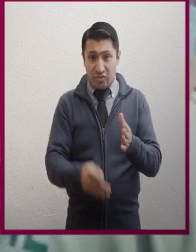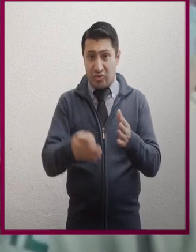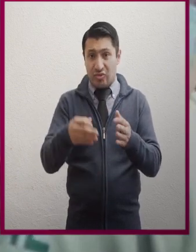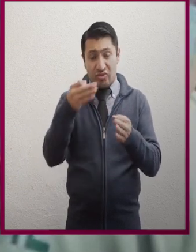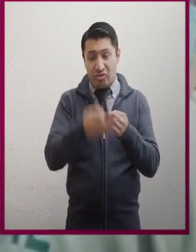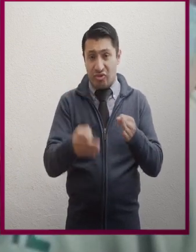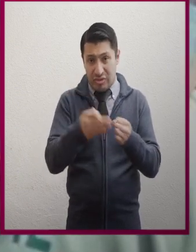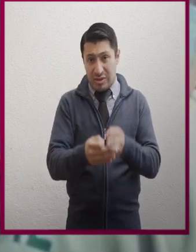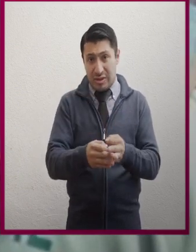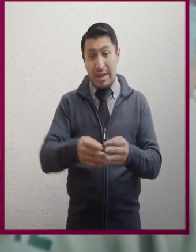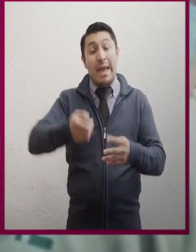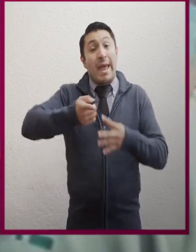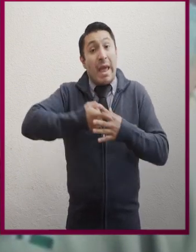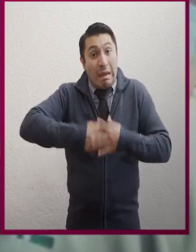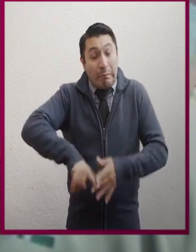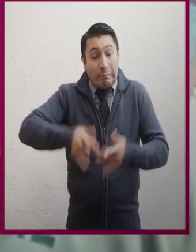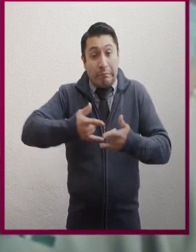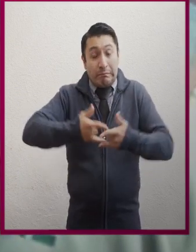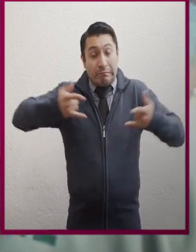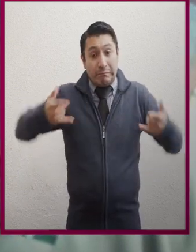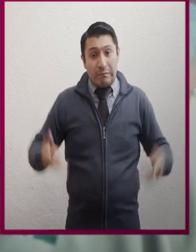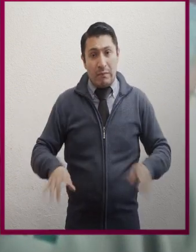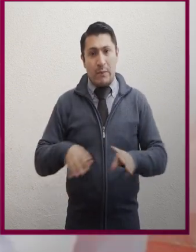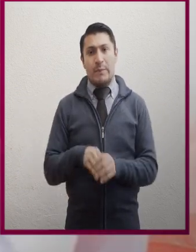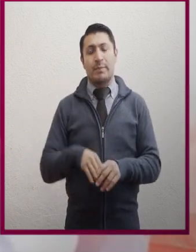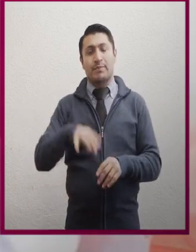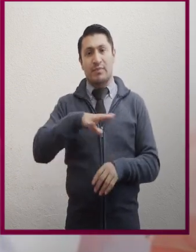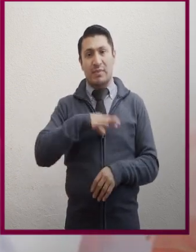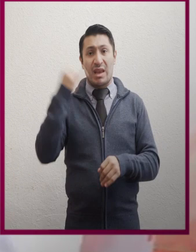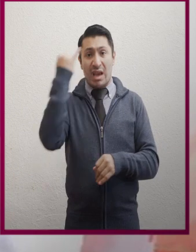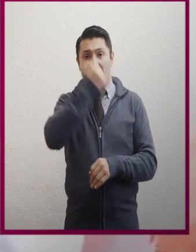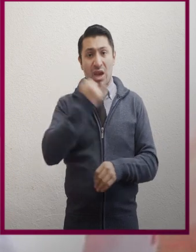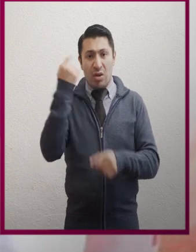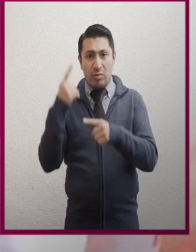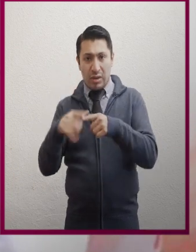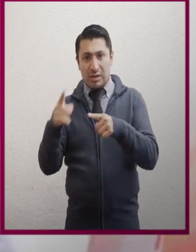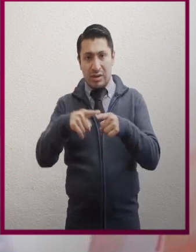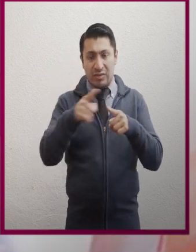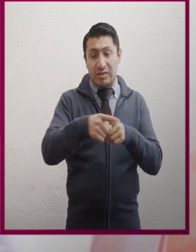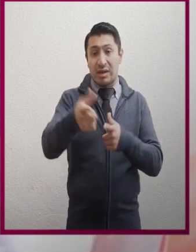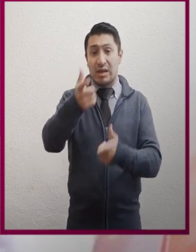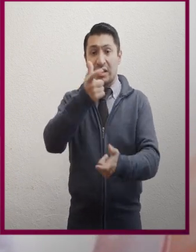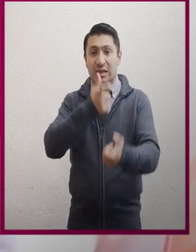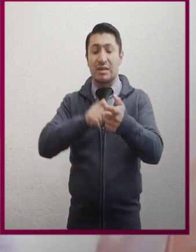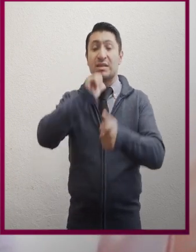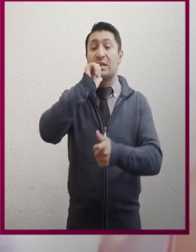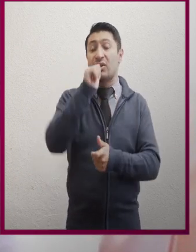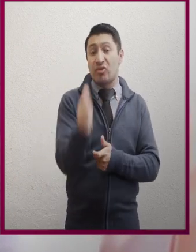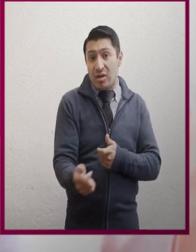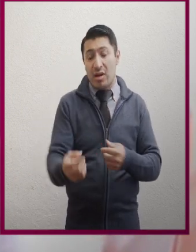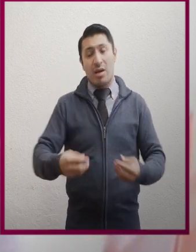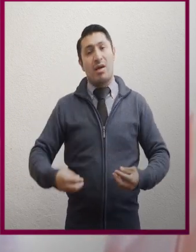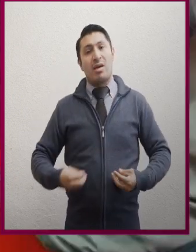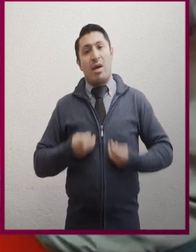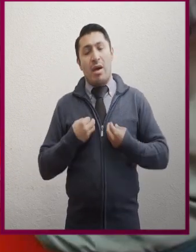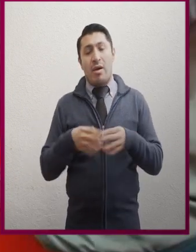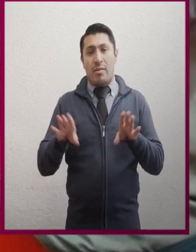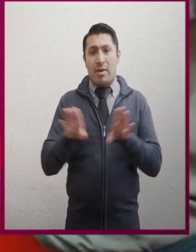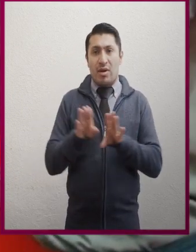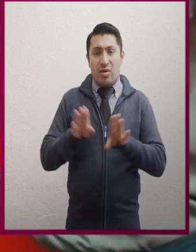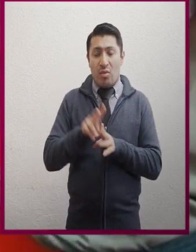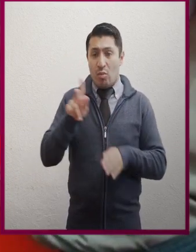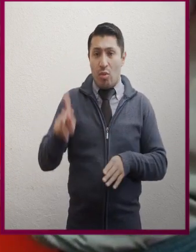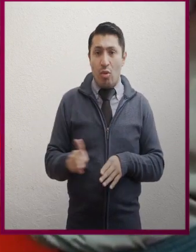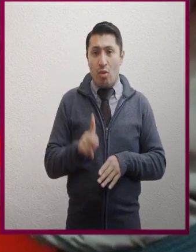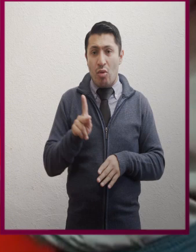obstáculos por no hablar el idioma, no recibir ingreso alguno, tener que vivir en la indigencia, en un continente donde no